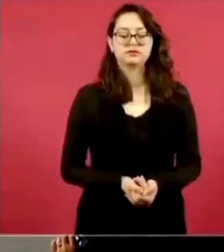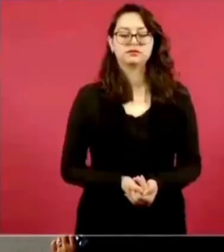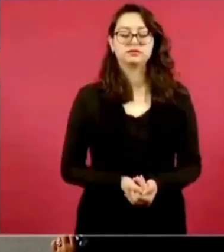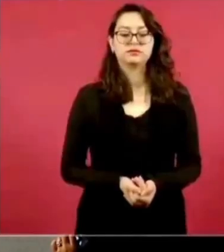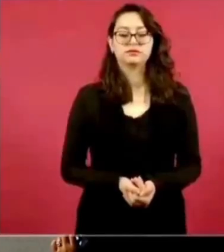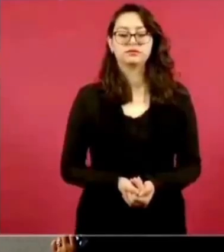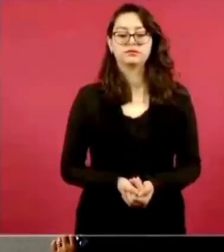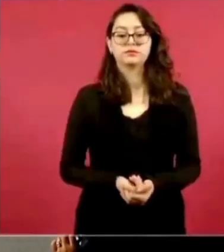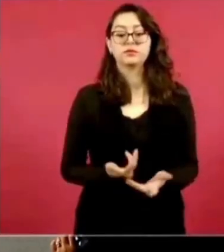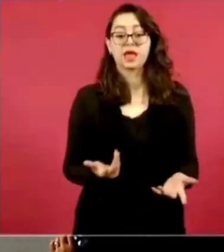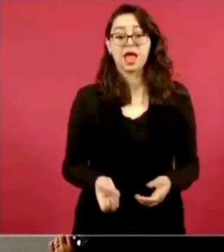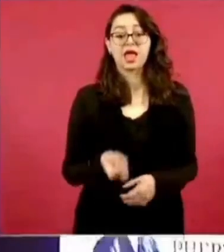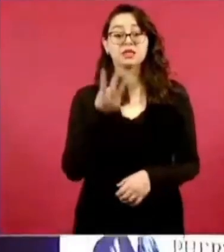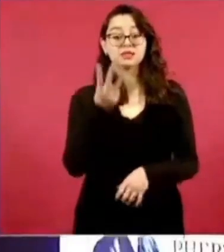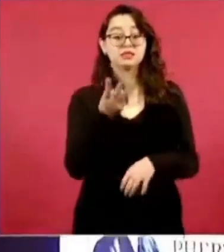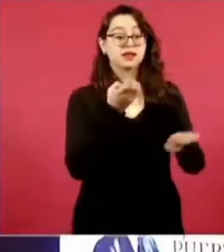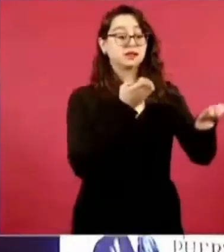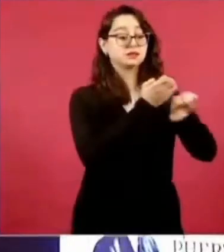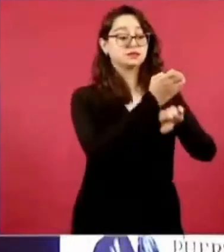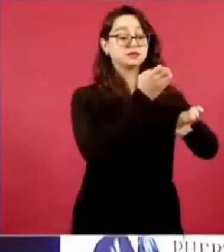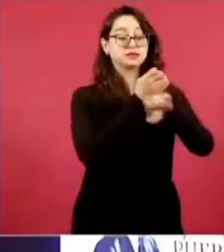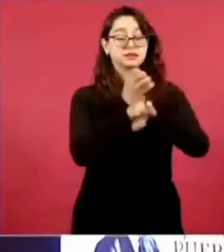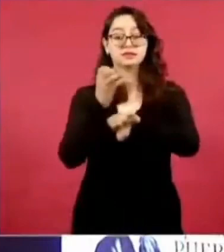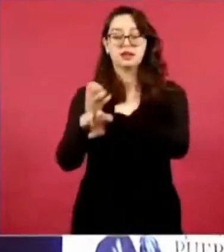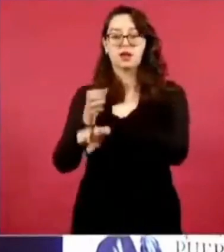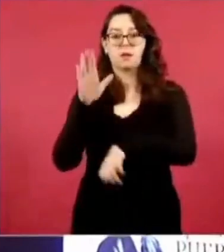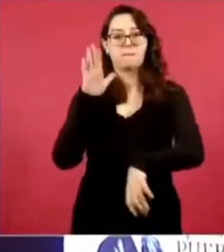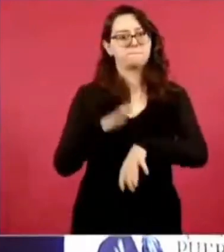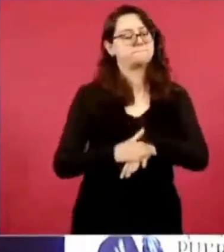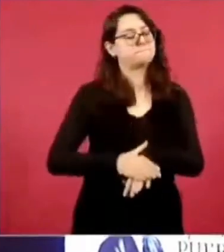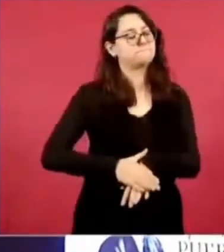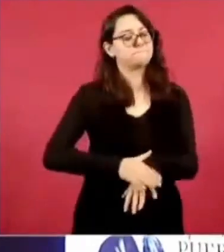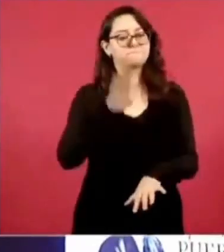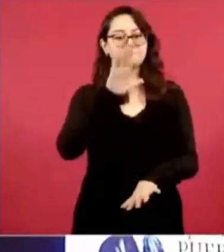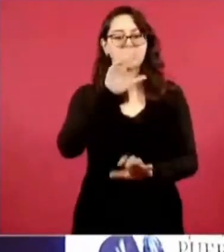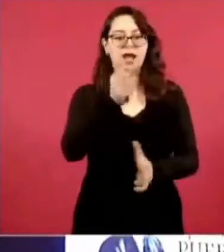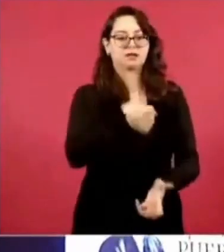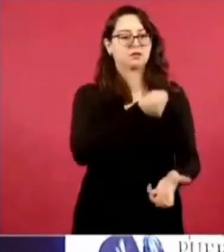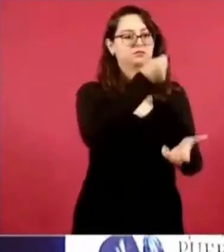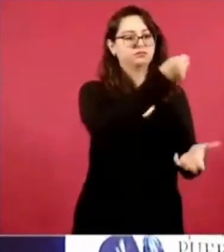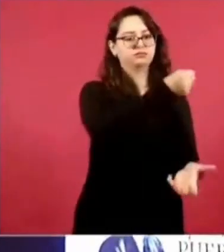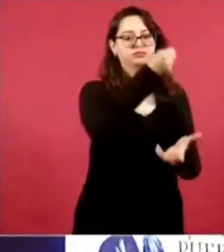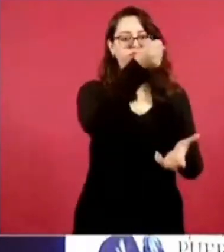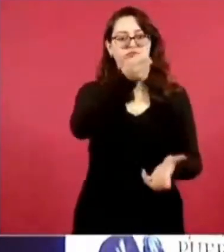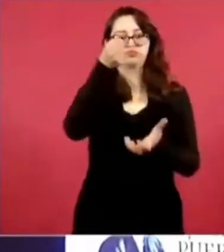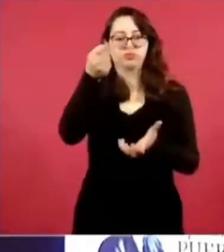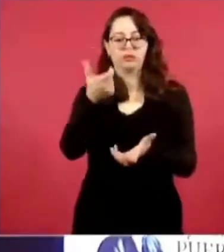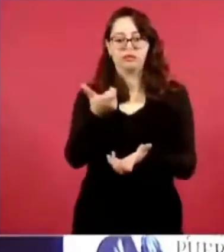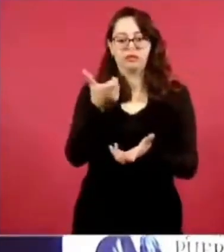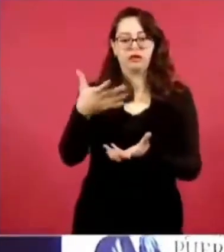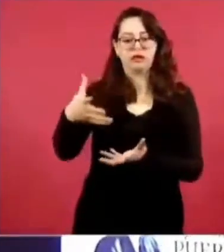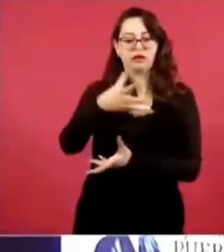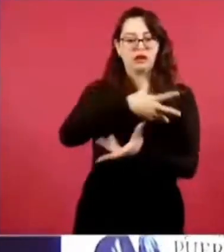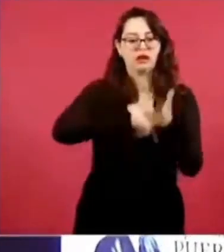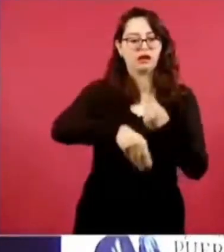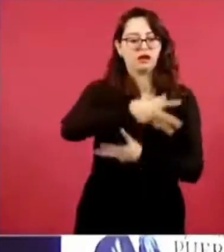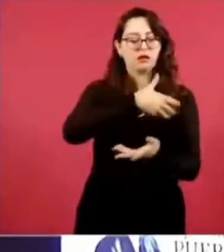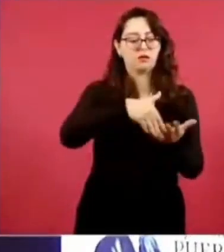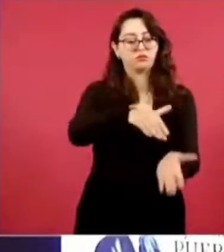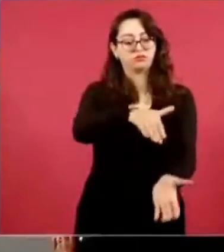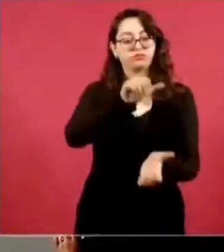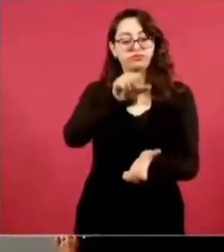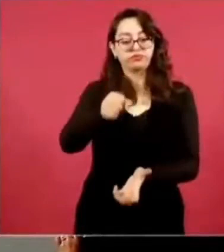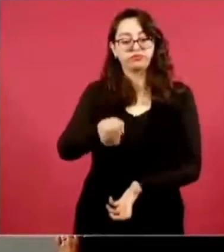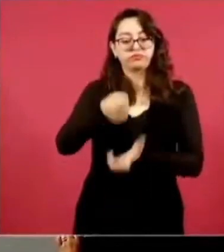millones Chihuahua 881 Baja California 800 22 entre estos tres estados